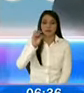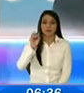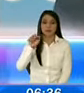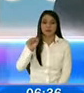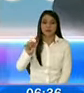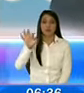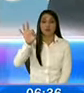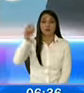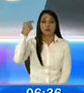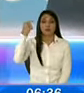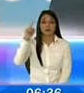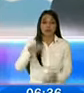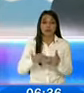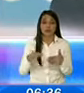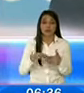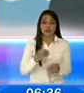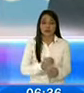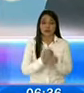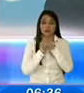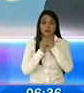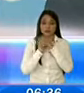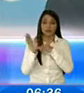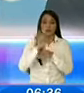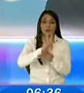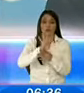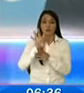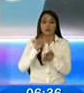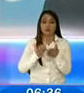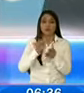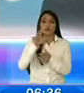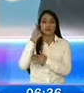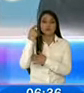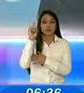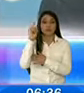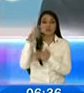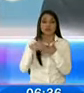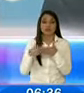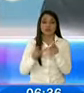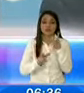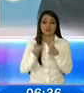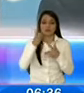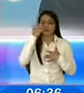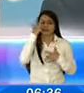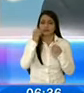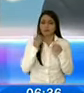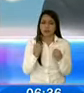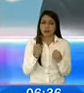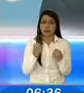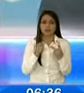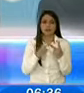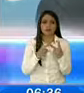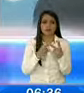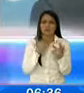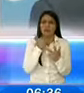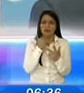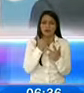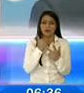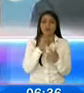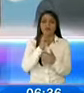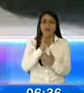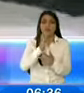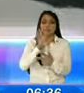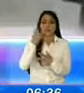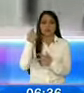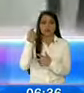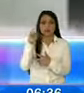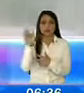puntos 9 millones de dólares obligatorios y 44 puntos 3 millones de dólares personas con catastróficas invalidez 73 de los 75 minutos